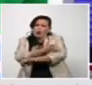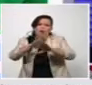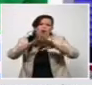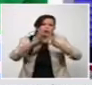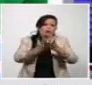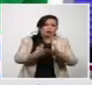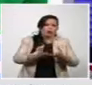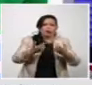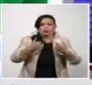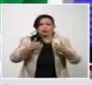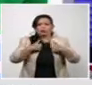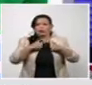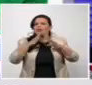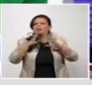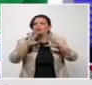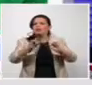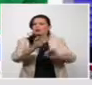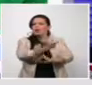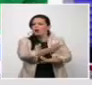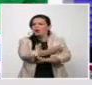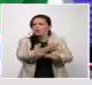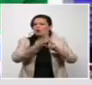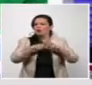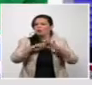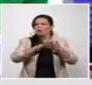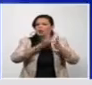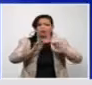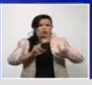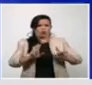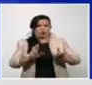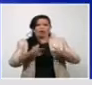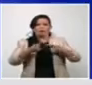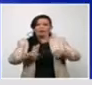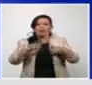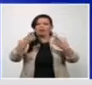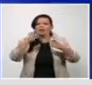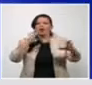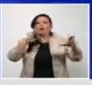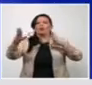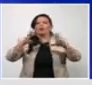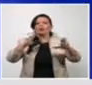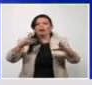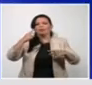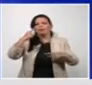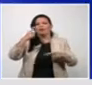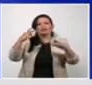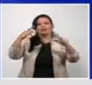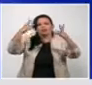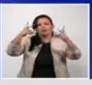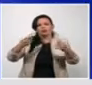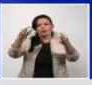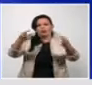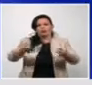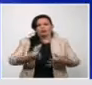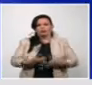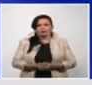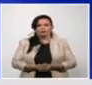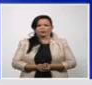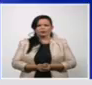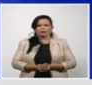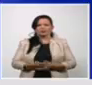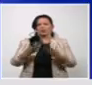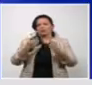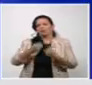se logre lo que se conoce como inmunidad de rebaño. Bueno, le agradecemos hoy su presencia en el estudio. Sigue siendo tensa la